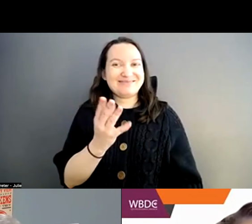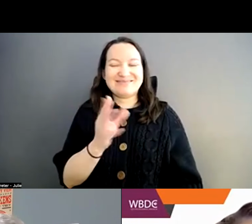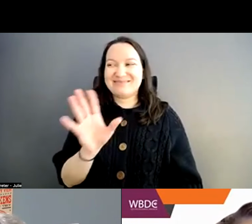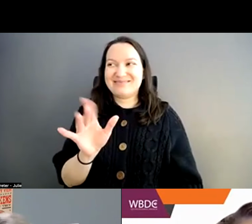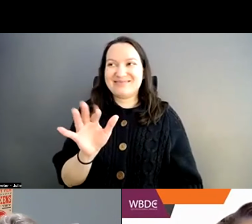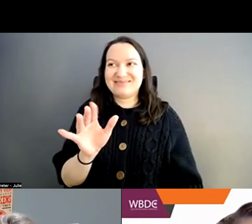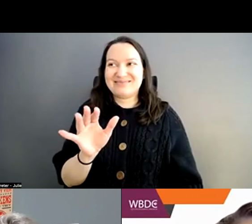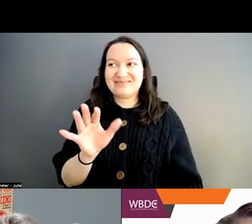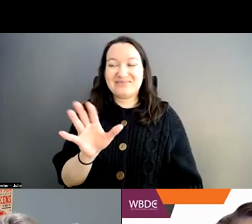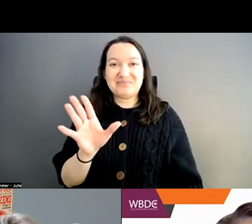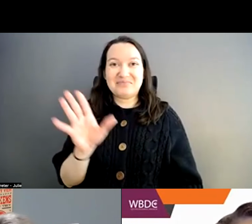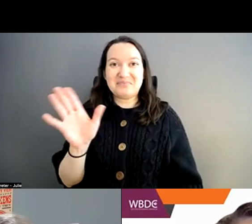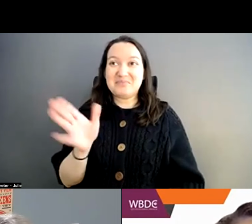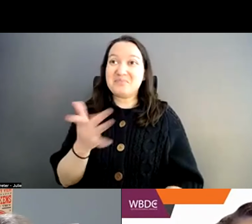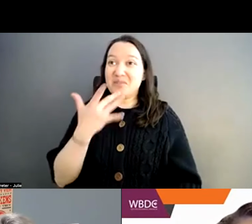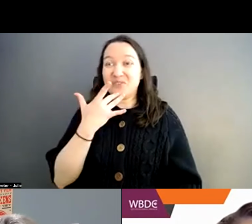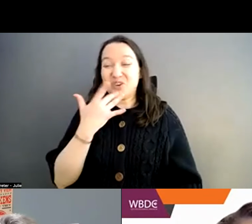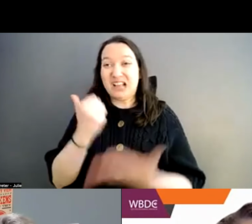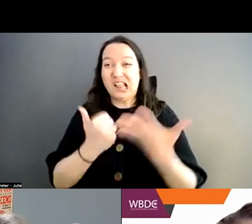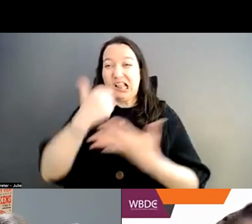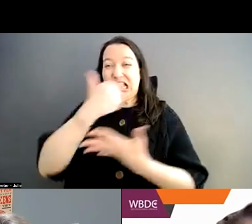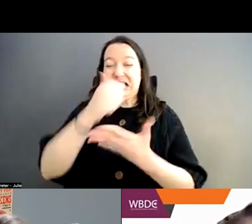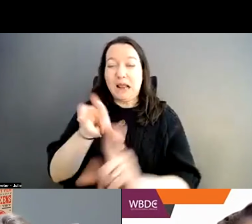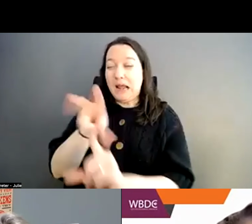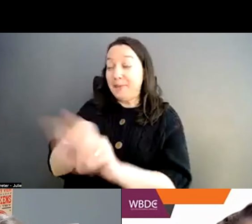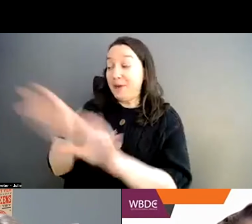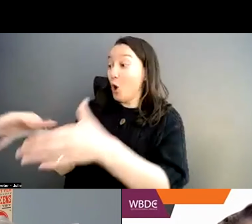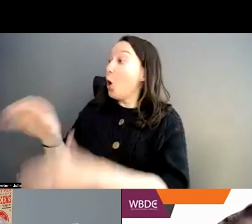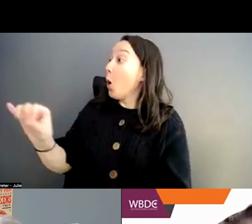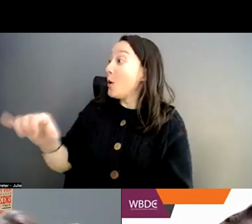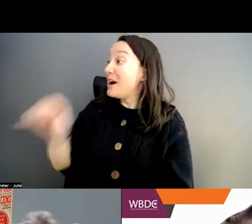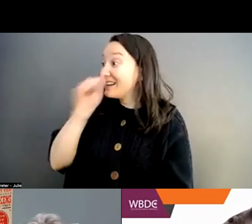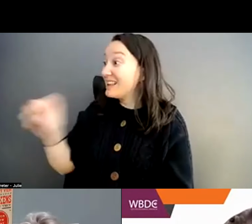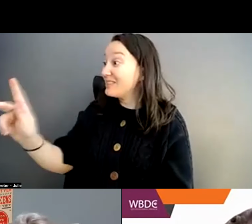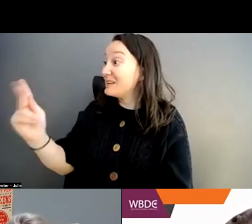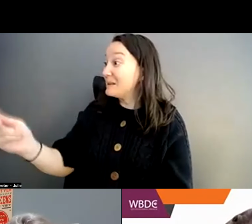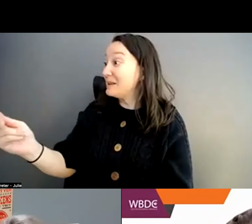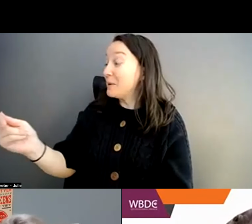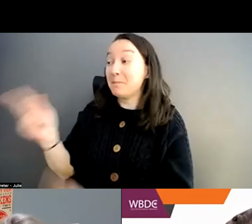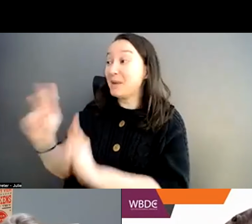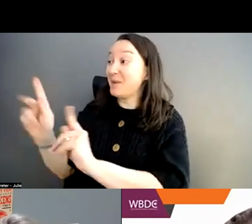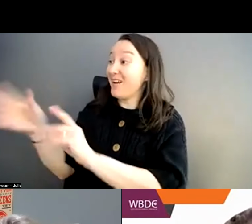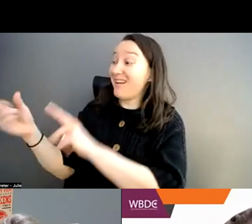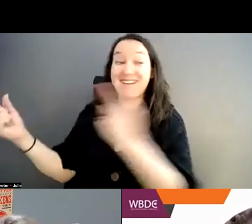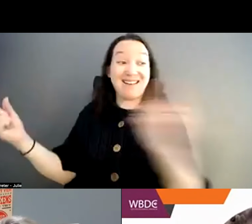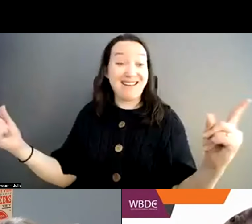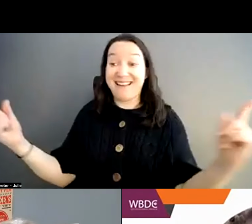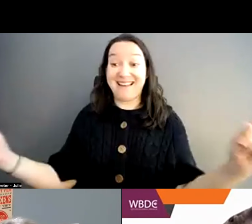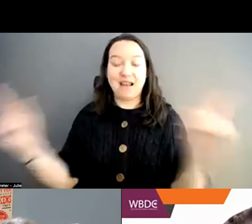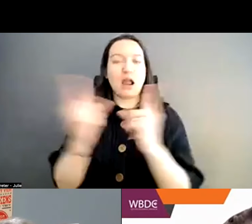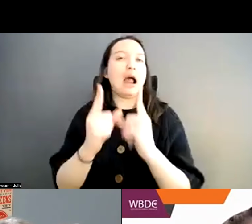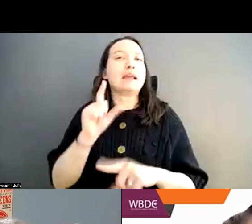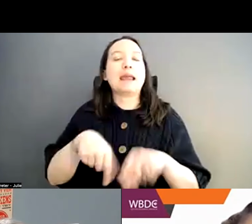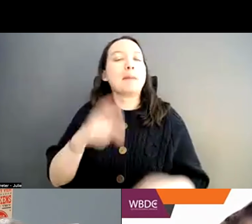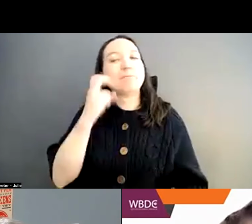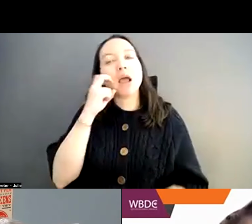propuesta porque esto sería demostrar preferencia en una